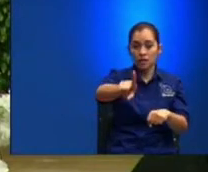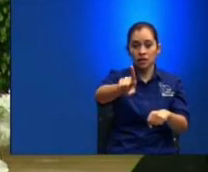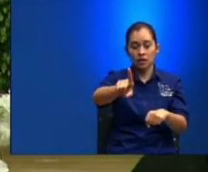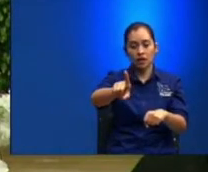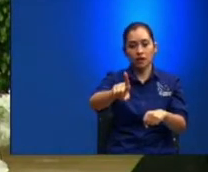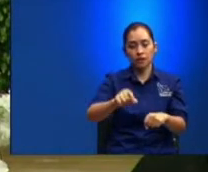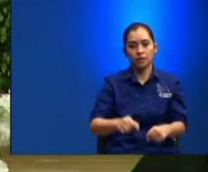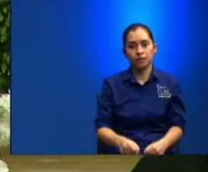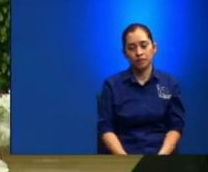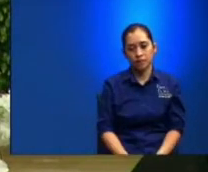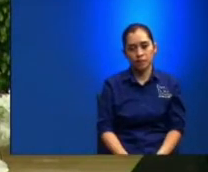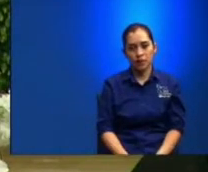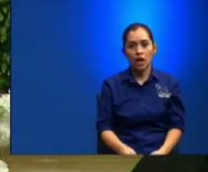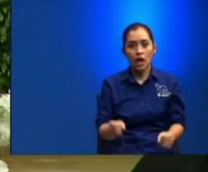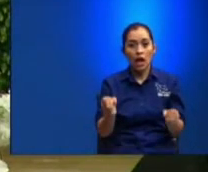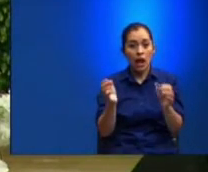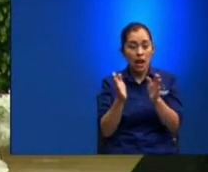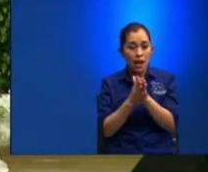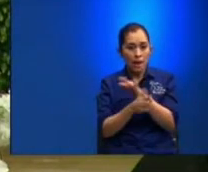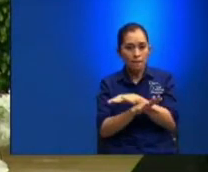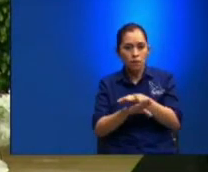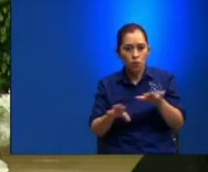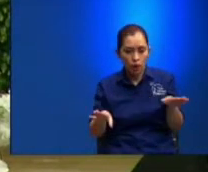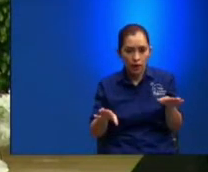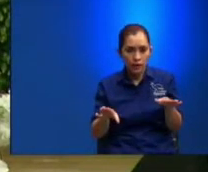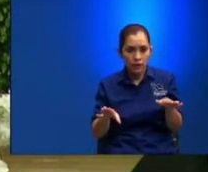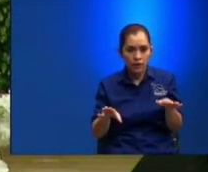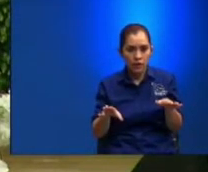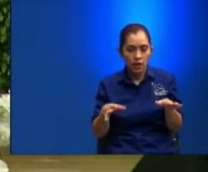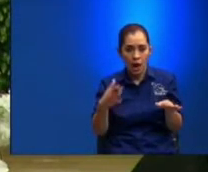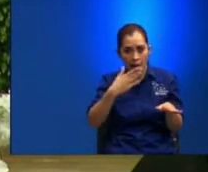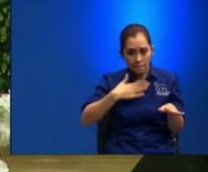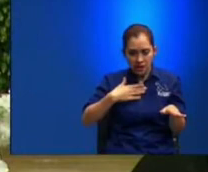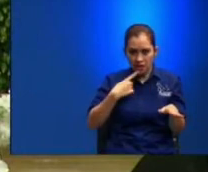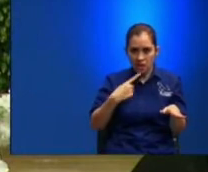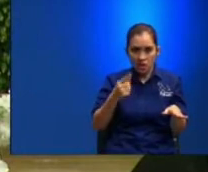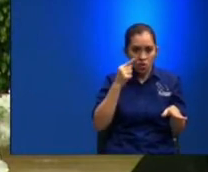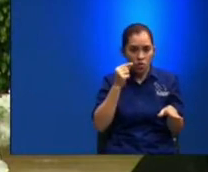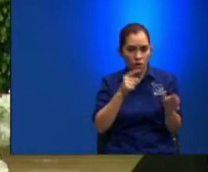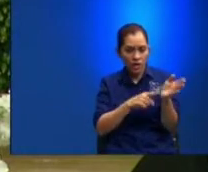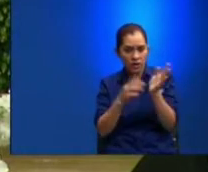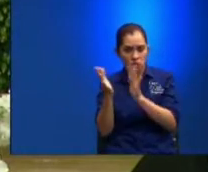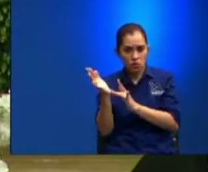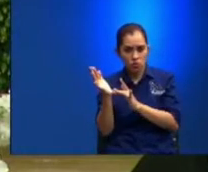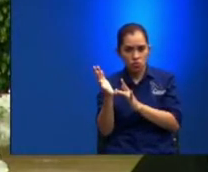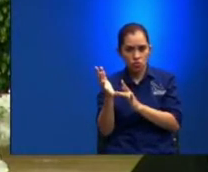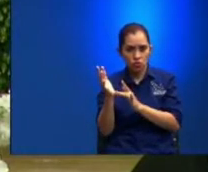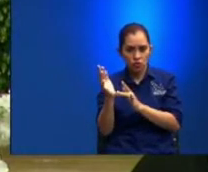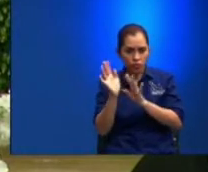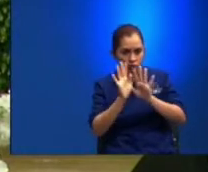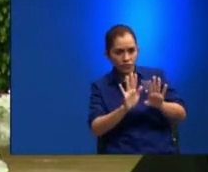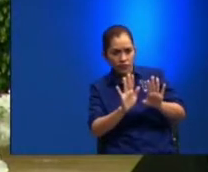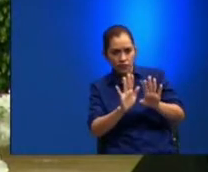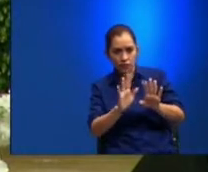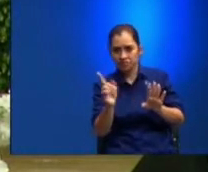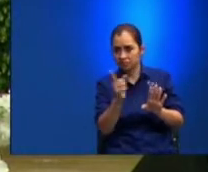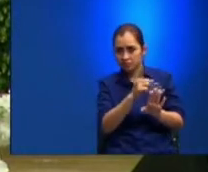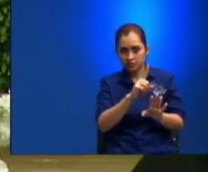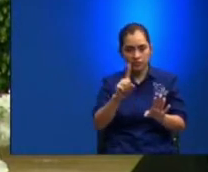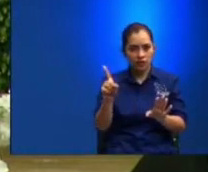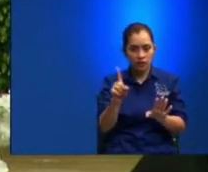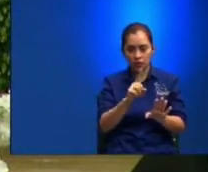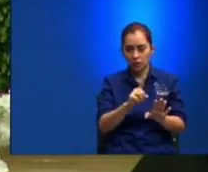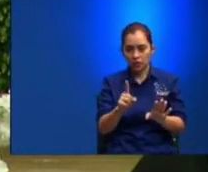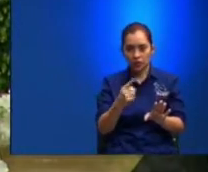imposible que me retenga a ustedes también es imposible que la muerte nos va a retener entonces eso va a ser